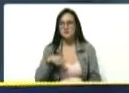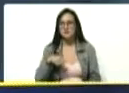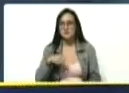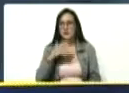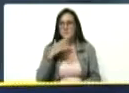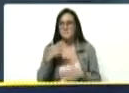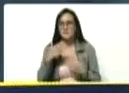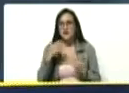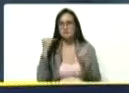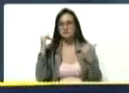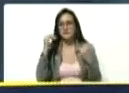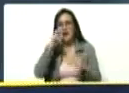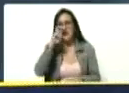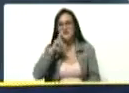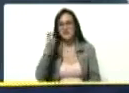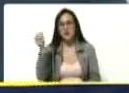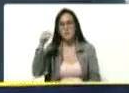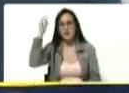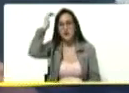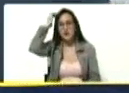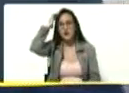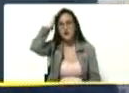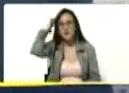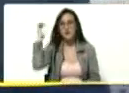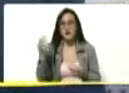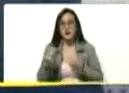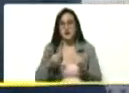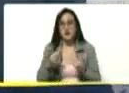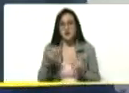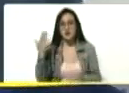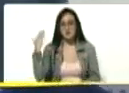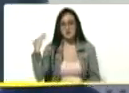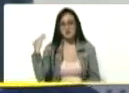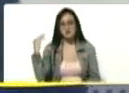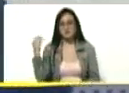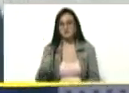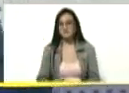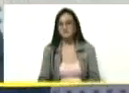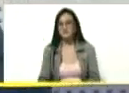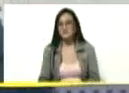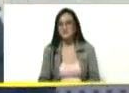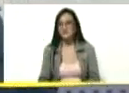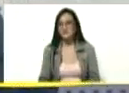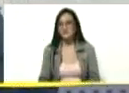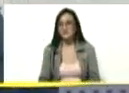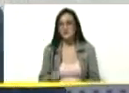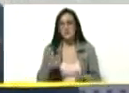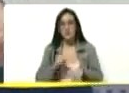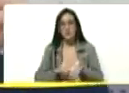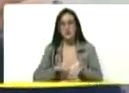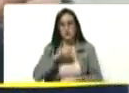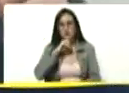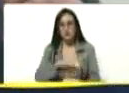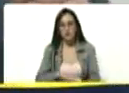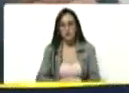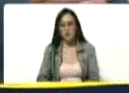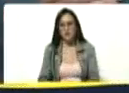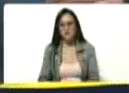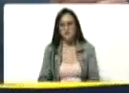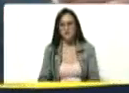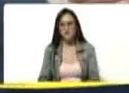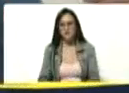conmemorando un aniversario más de lo que fue aquel momento histórico en que se